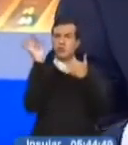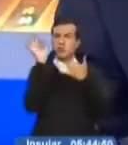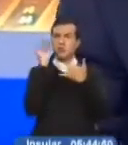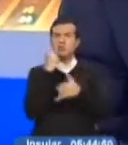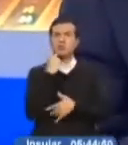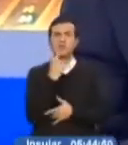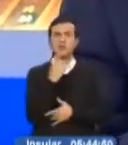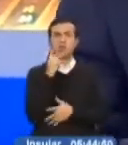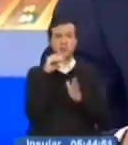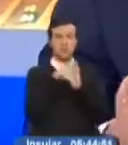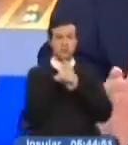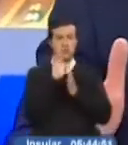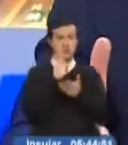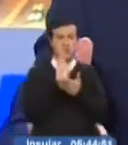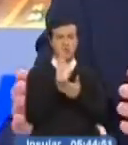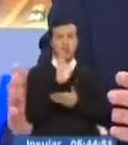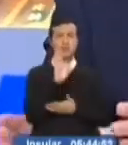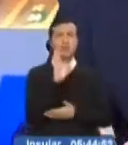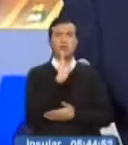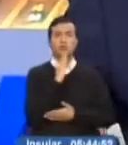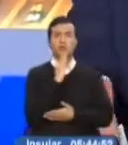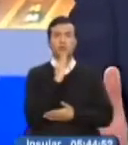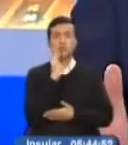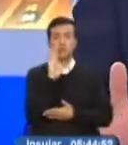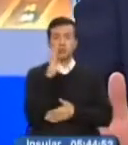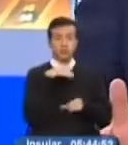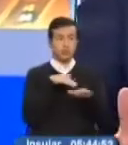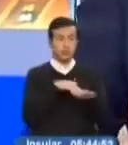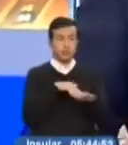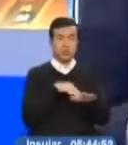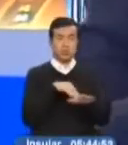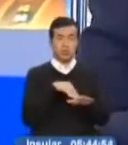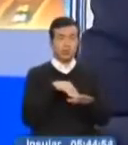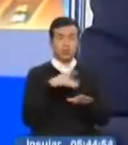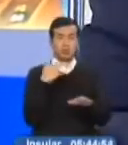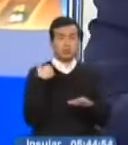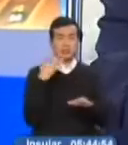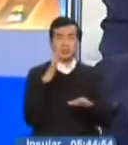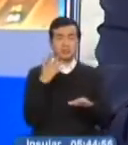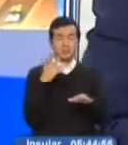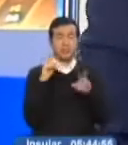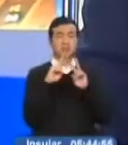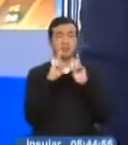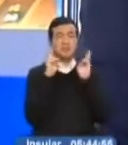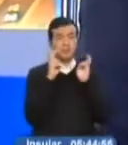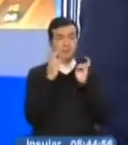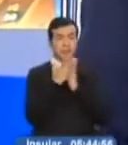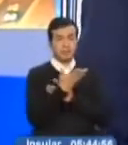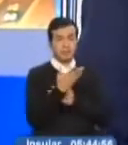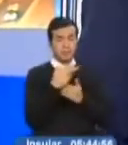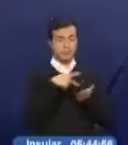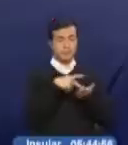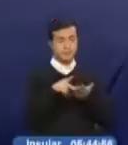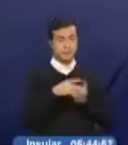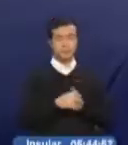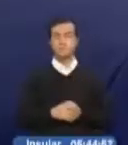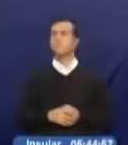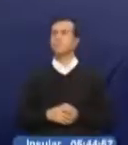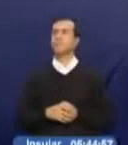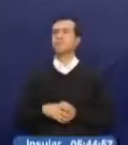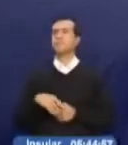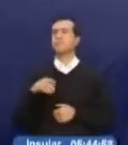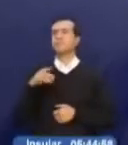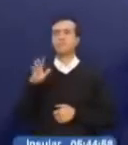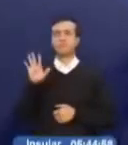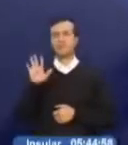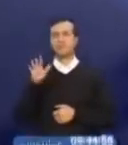dice el Banco Central no va a tener el respaldo necesario en relación a este mecanismo de pago. Eso es